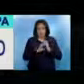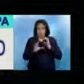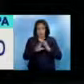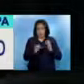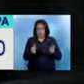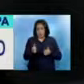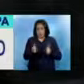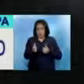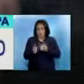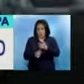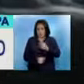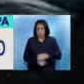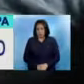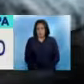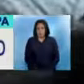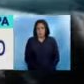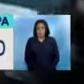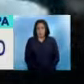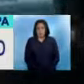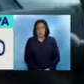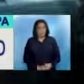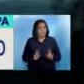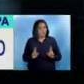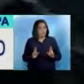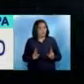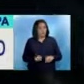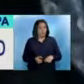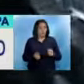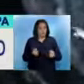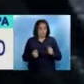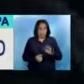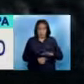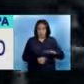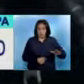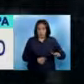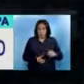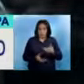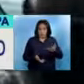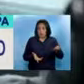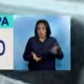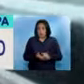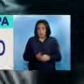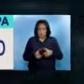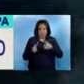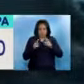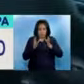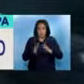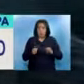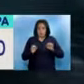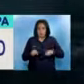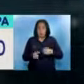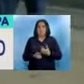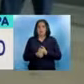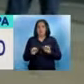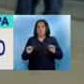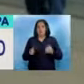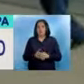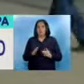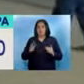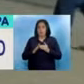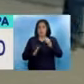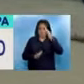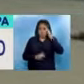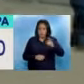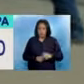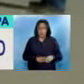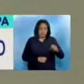persiguiendo, por eso yo en la minivan del MITES. Por fortuna, la minivan con los menores e inspectores de la Sutran logró llegar a salvo a una comisaría de la región,